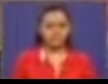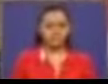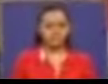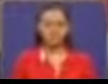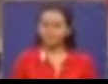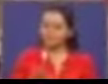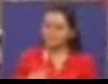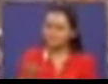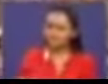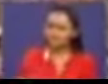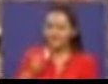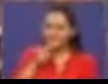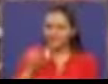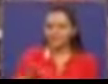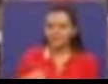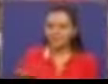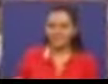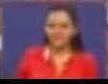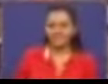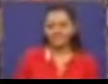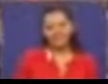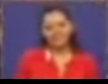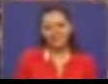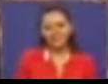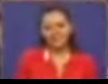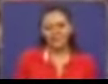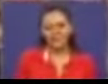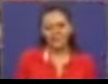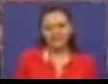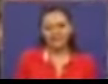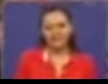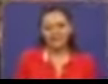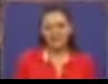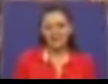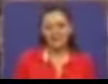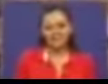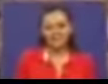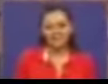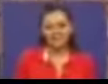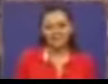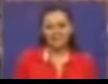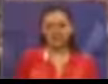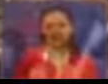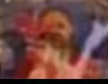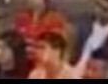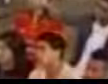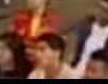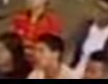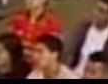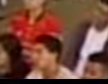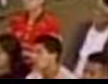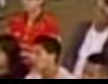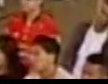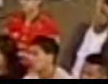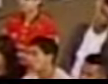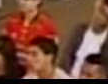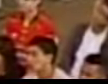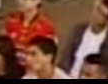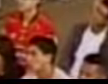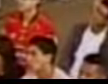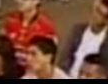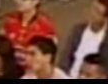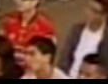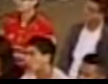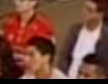Más allá de esa música. Pagui, pagui, pagui, pagui, chasnami, chasnami, chasnami, kunanja, ñukanchika,